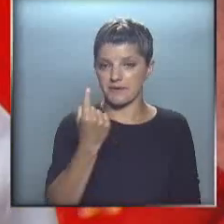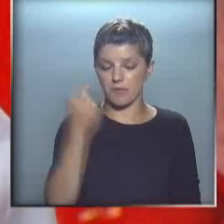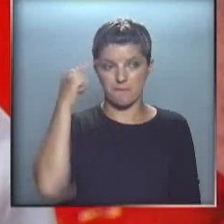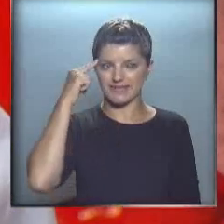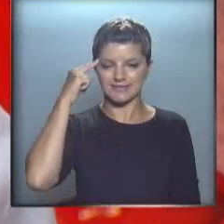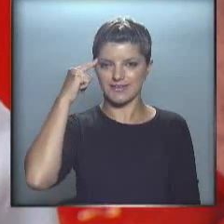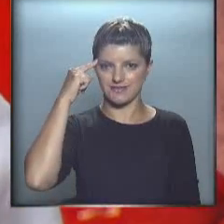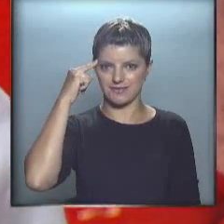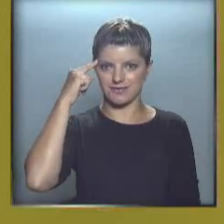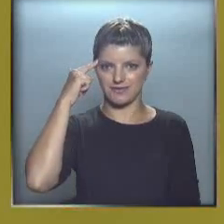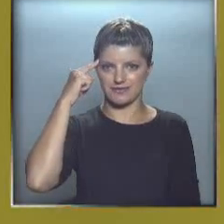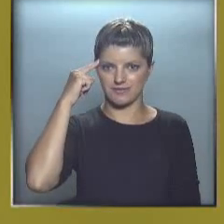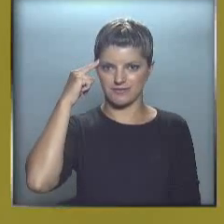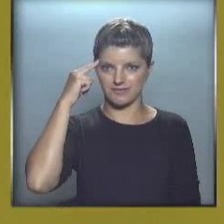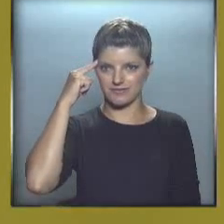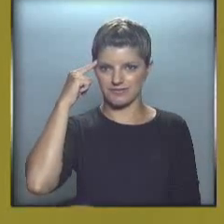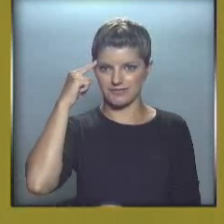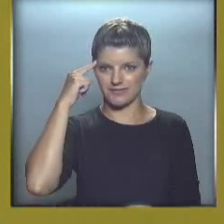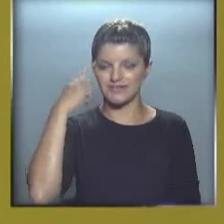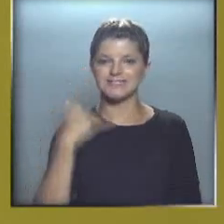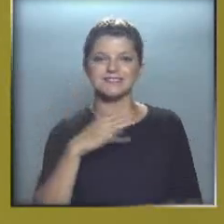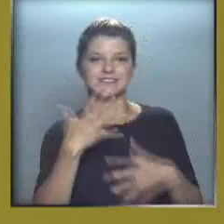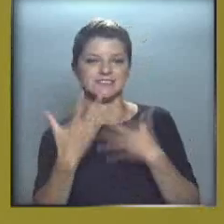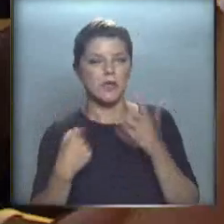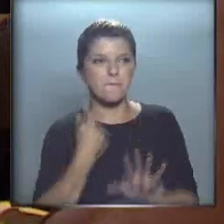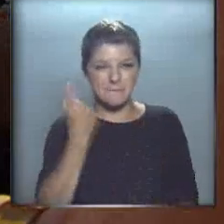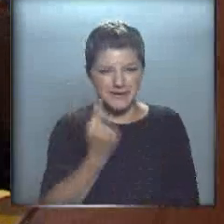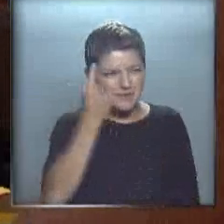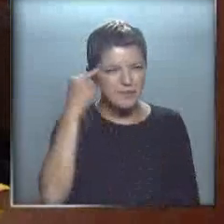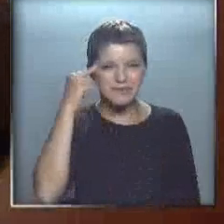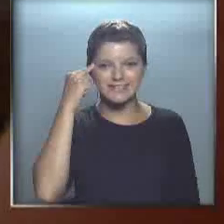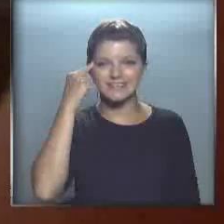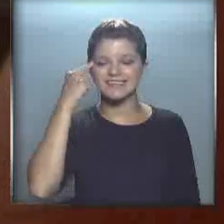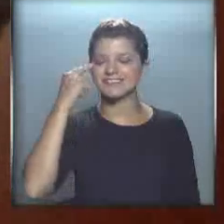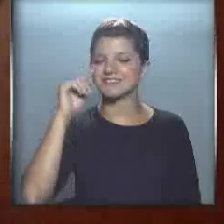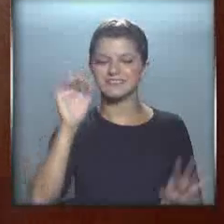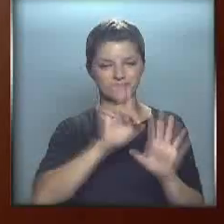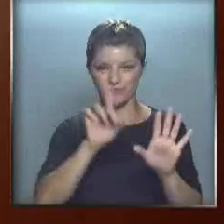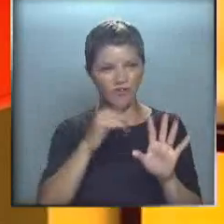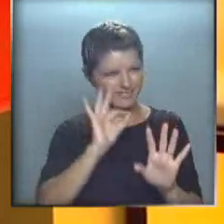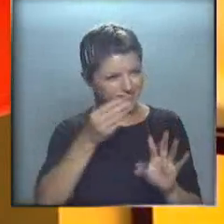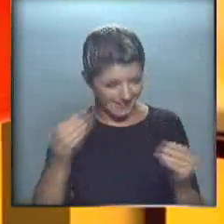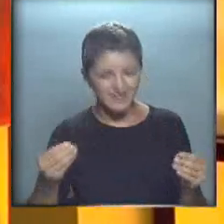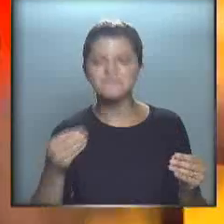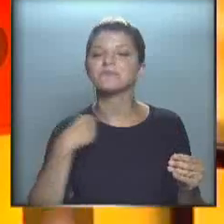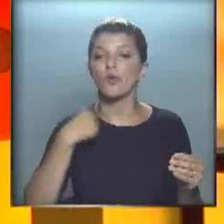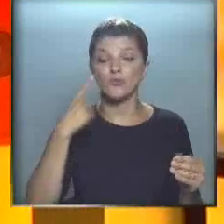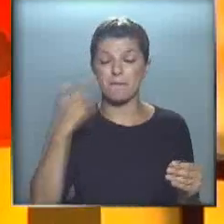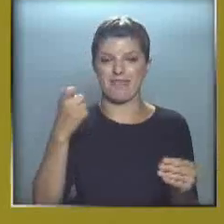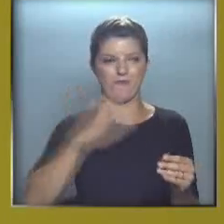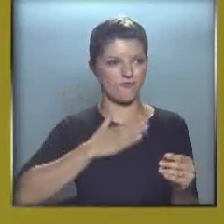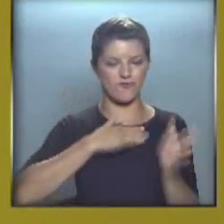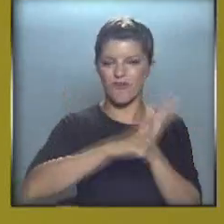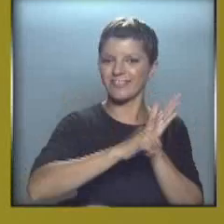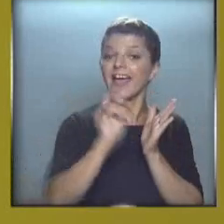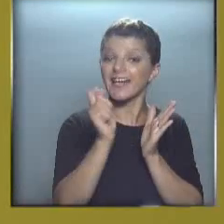cruzó, digamos. Lo primero que se me cruzó... No, ¿sabes qué fue lo primero que se me cruzó? Cuando descubrí mi identidad,